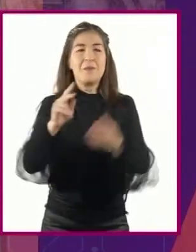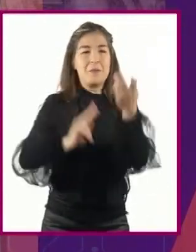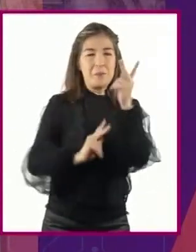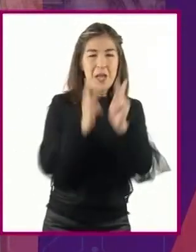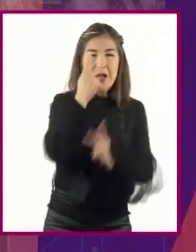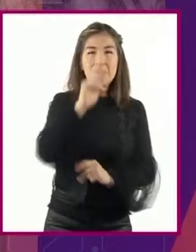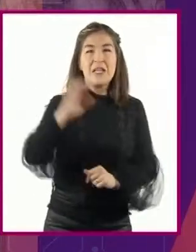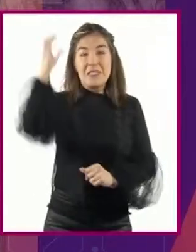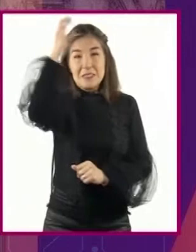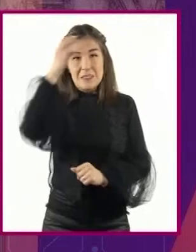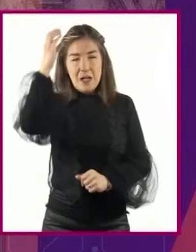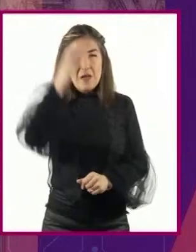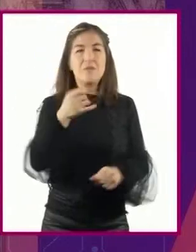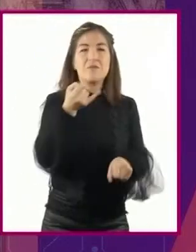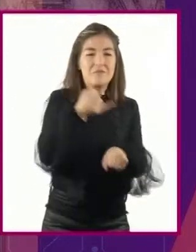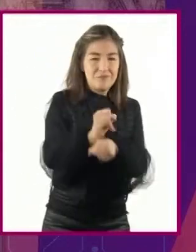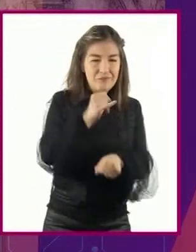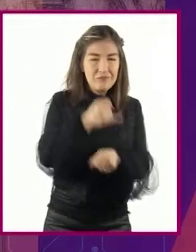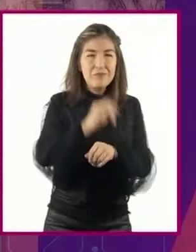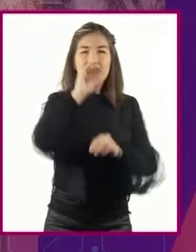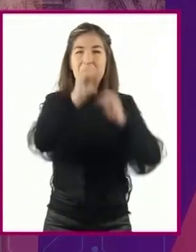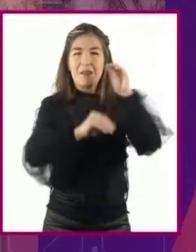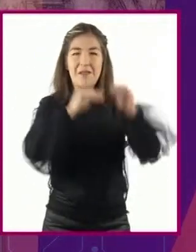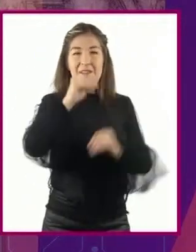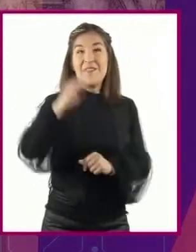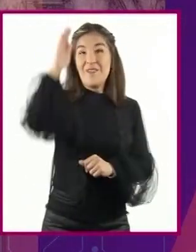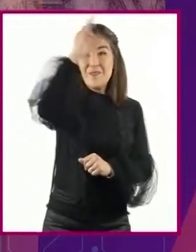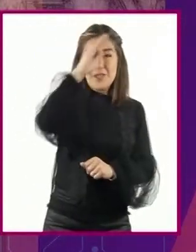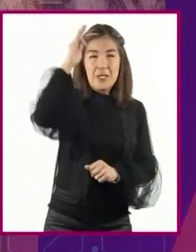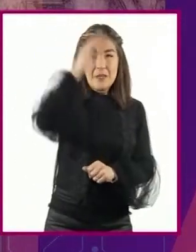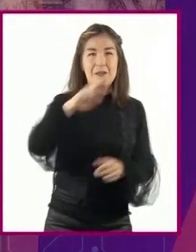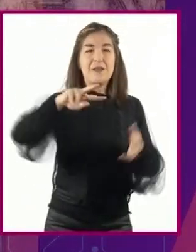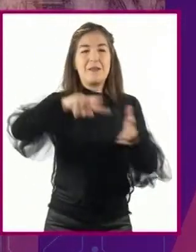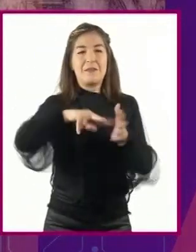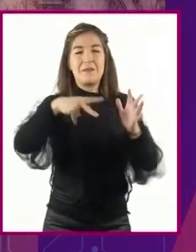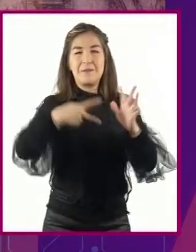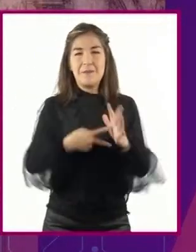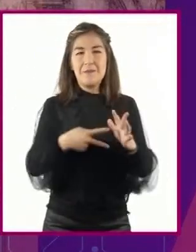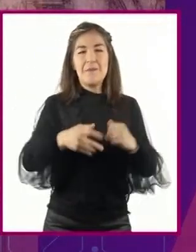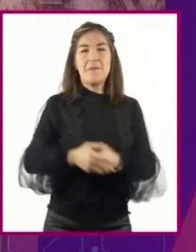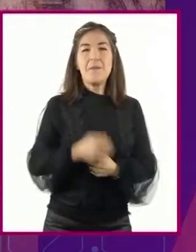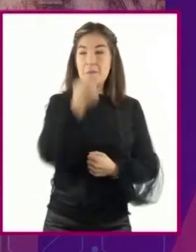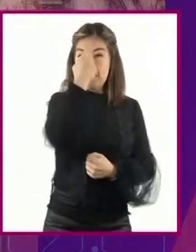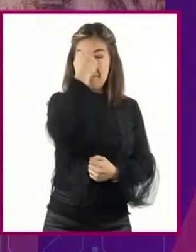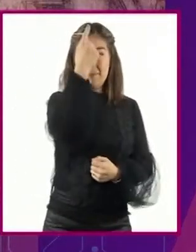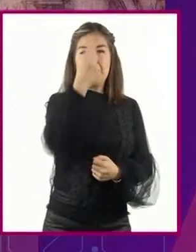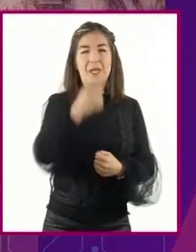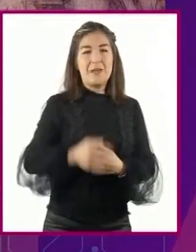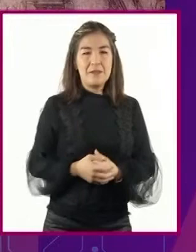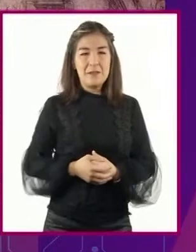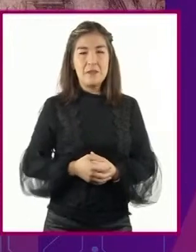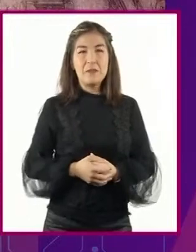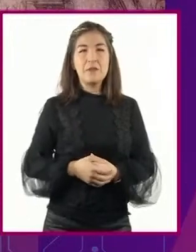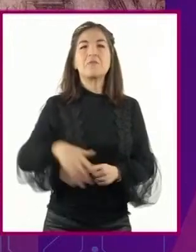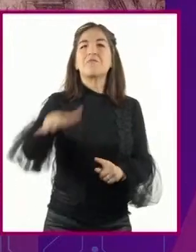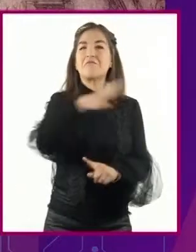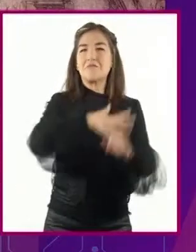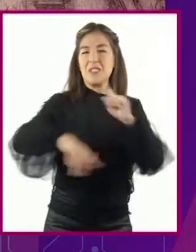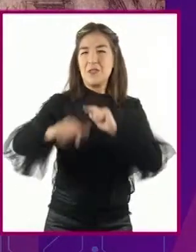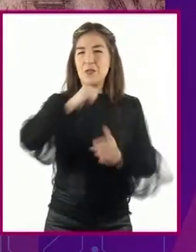científico, escultor, filósofo, ingeniero, inventor,